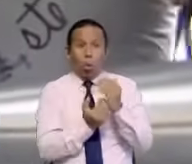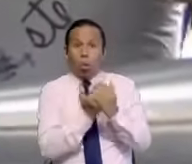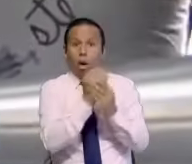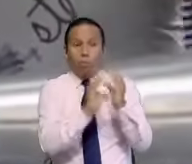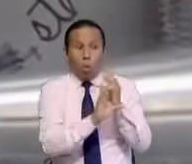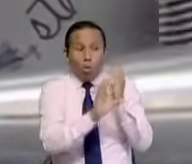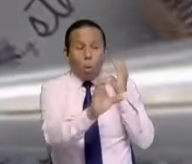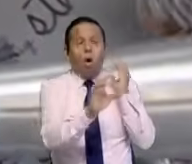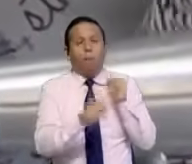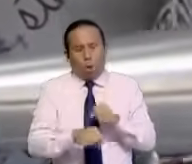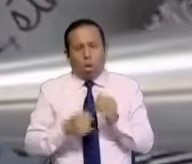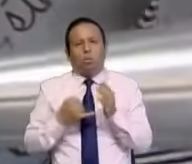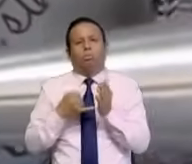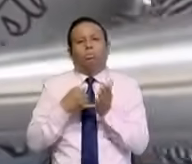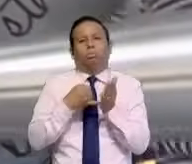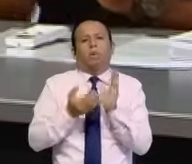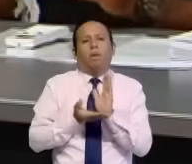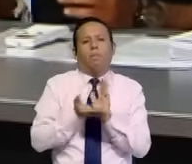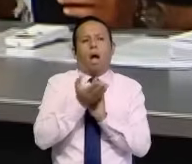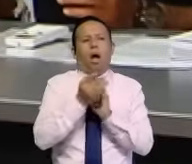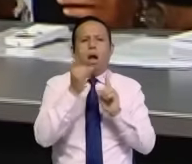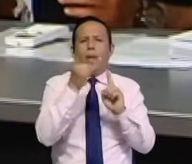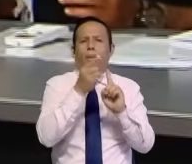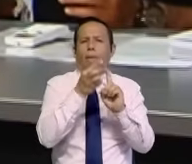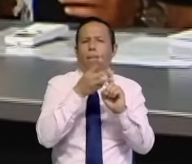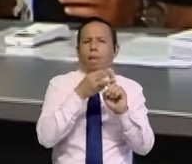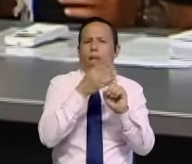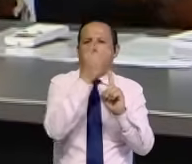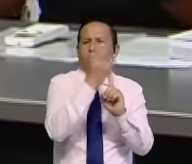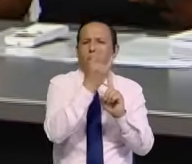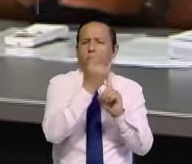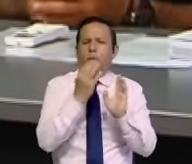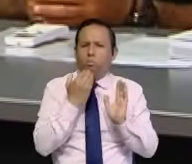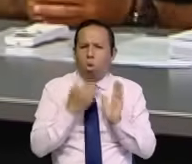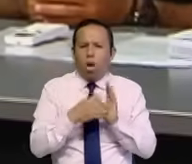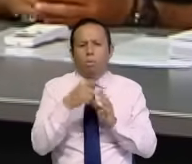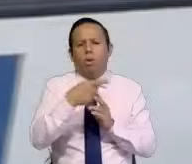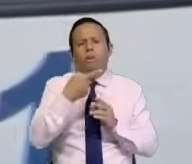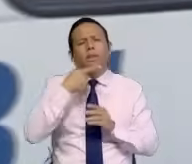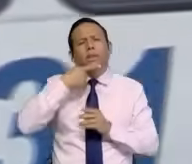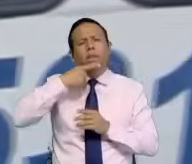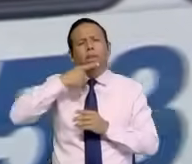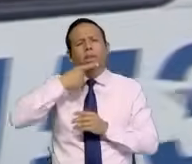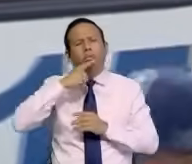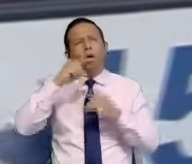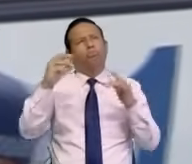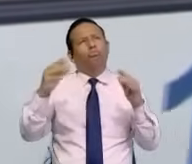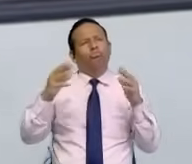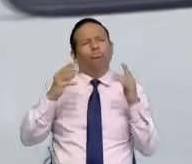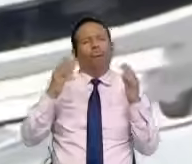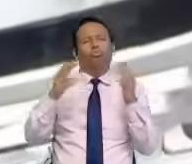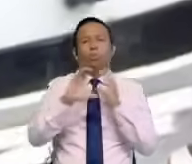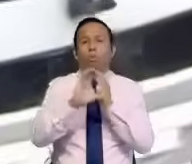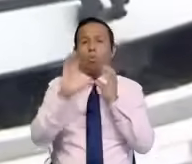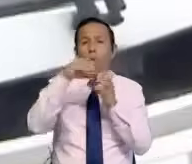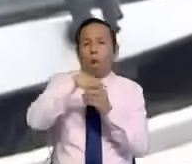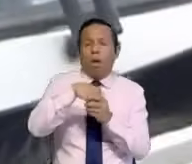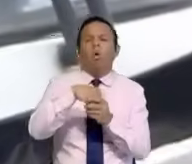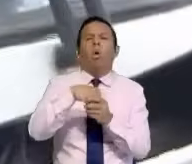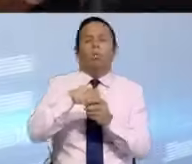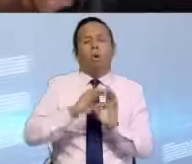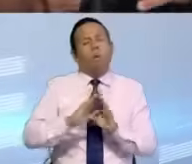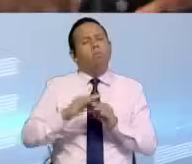unidades con señal de internet. Ellos dicen que la climatización será progresiva porque plata no